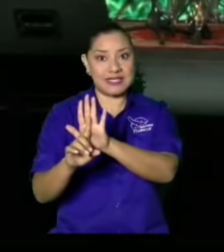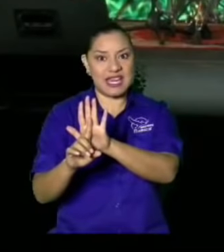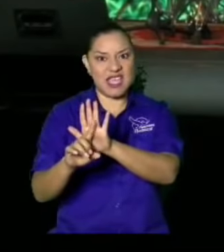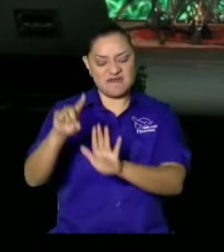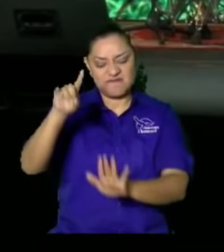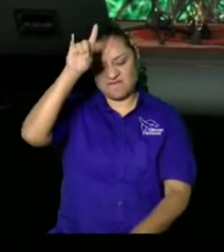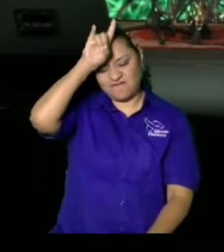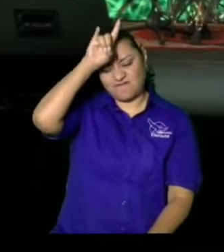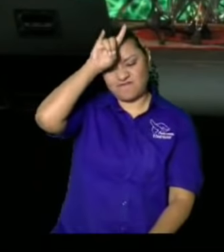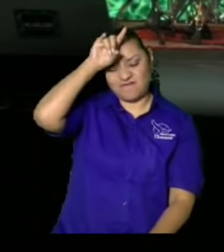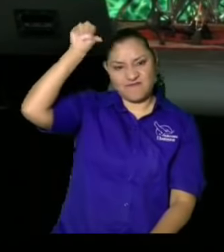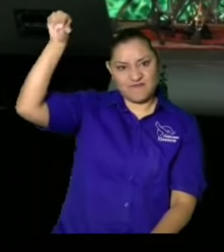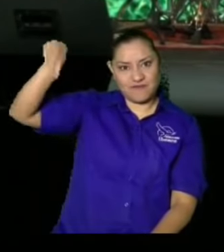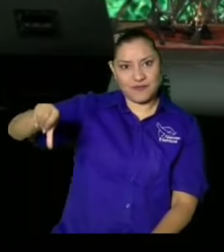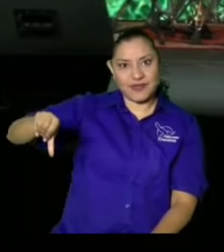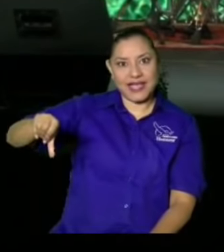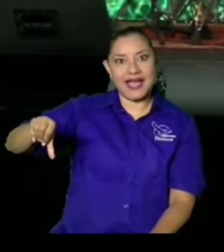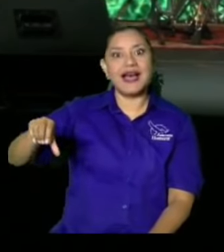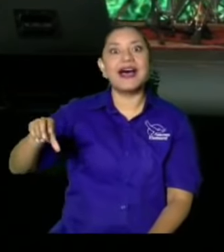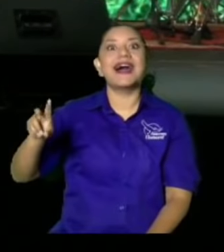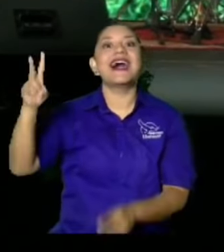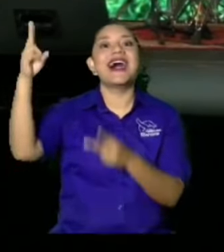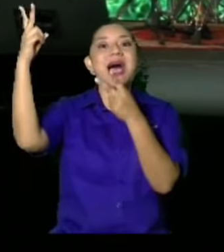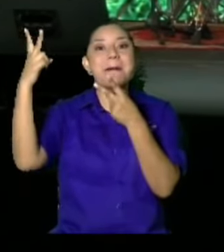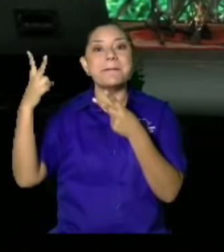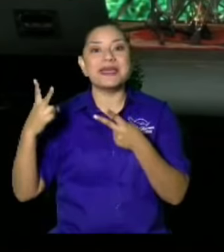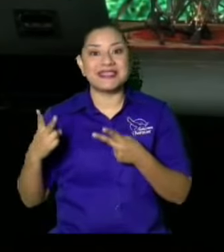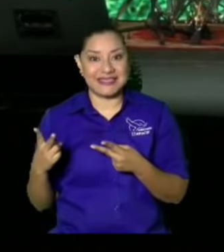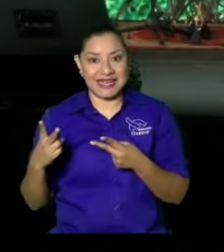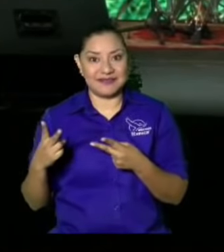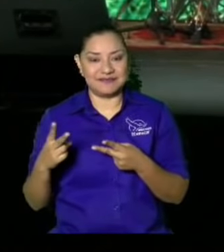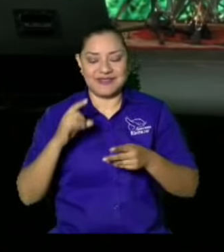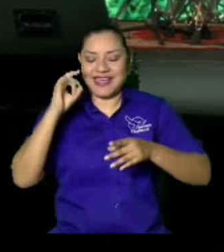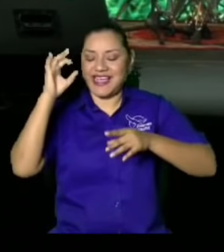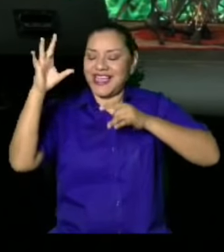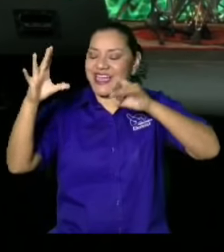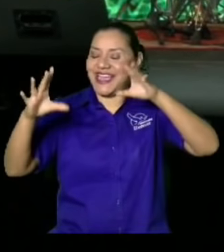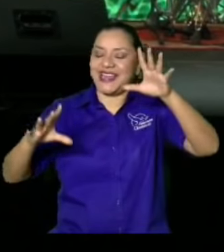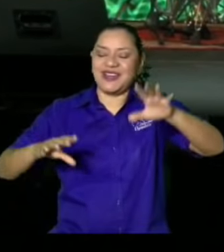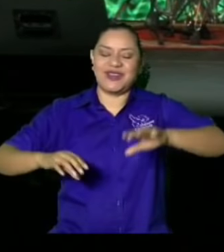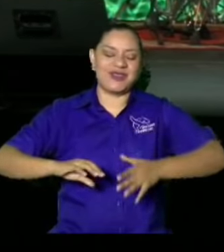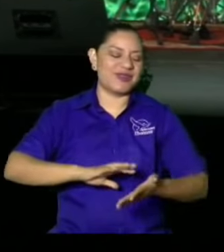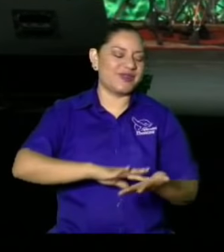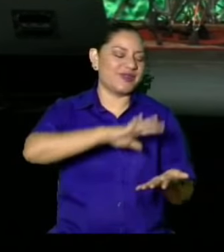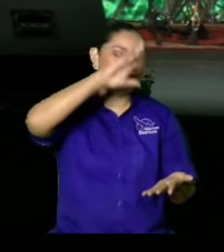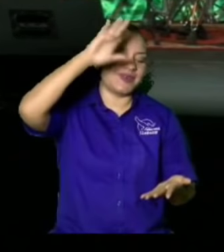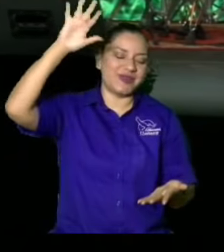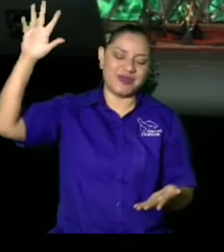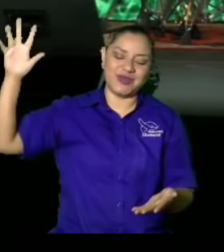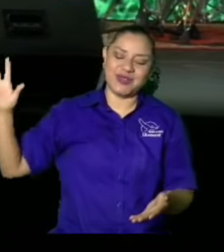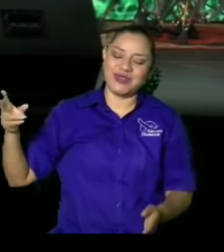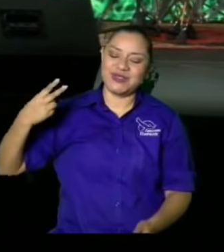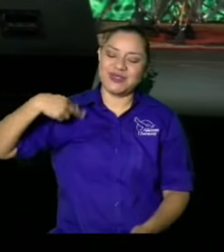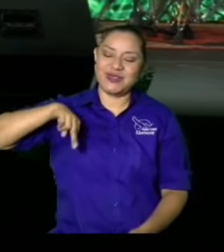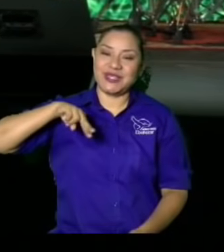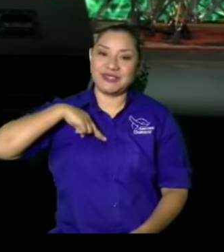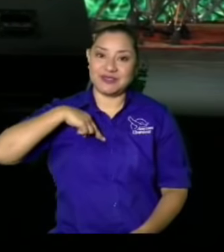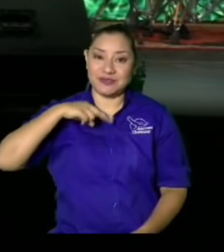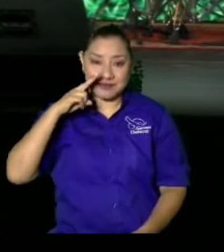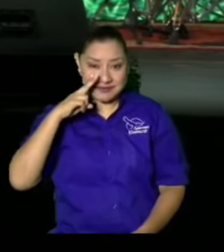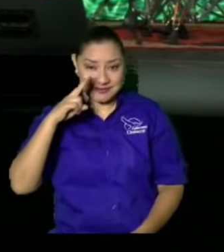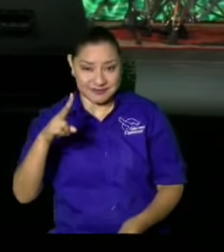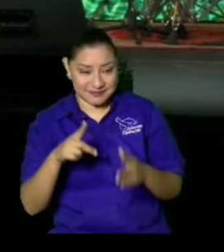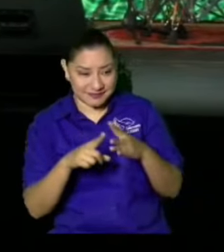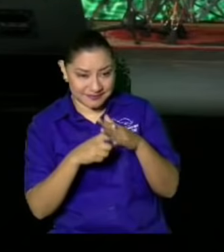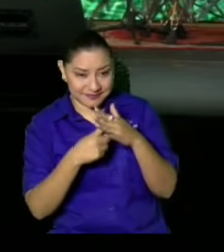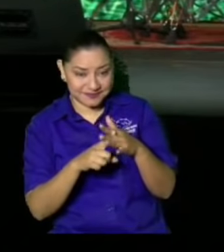viene un avivamiento. Y quiere que le diga, está empezando ese avivamiento. ¿Le da